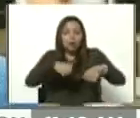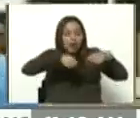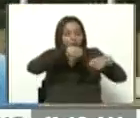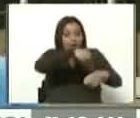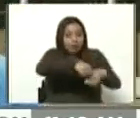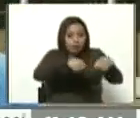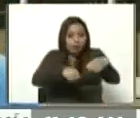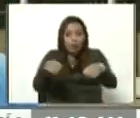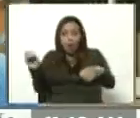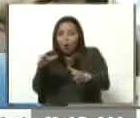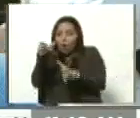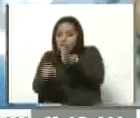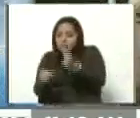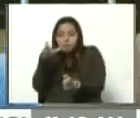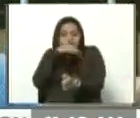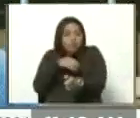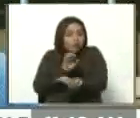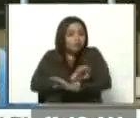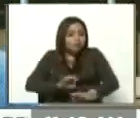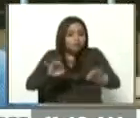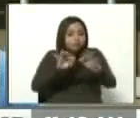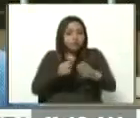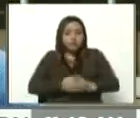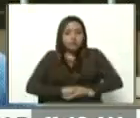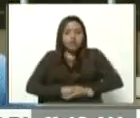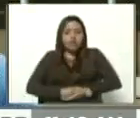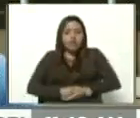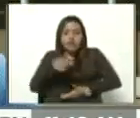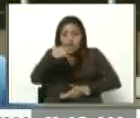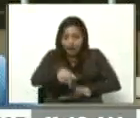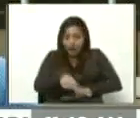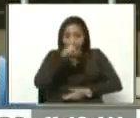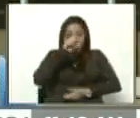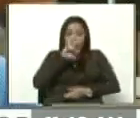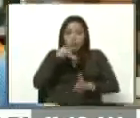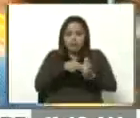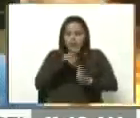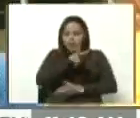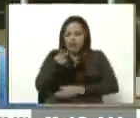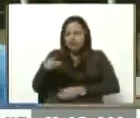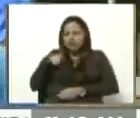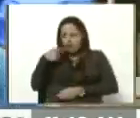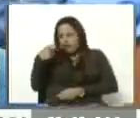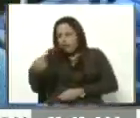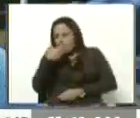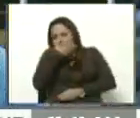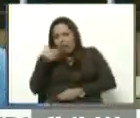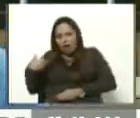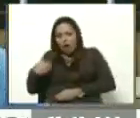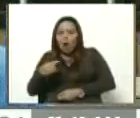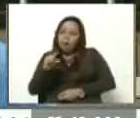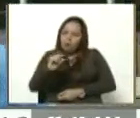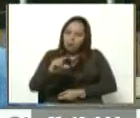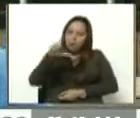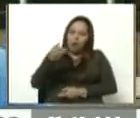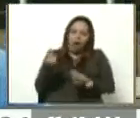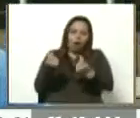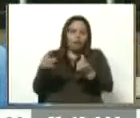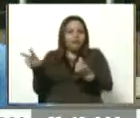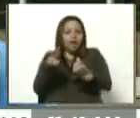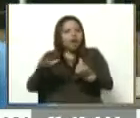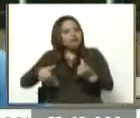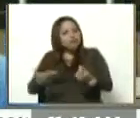que estamos ahorita hoy en día, en el 2022, yo diría que se ha mejorado un poco más la economía venezolana, ya que